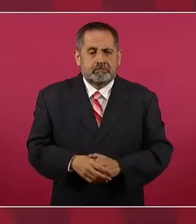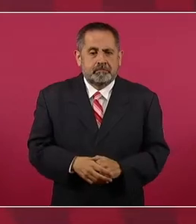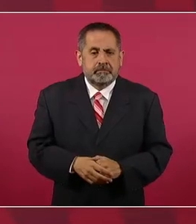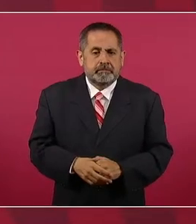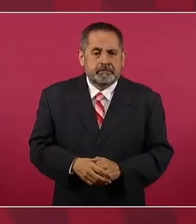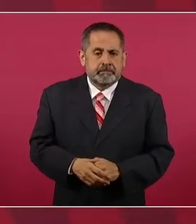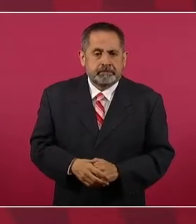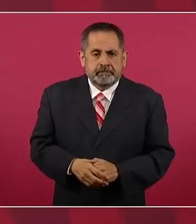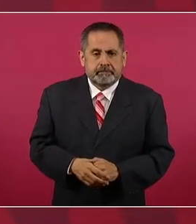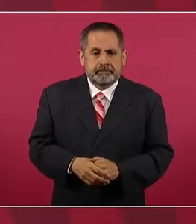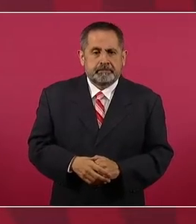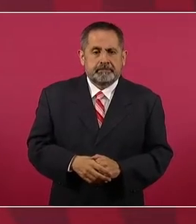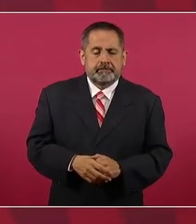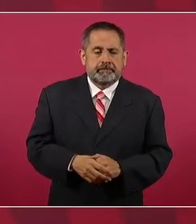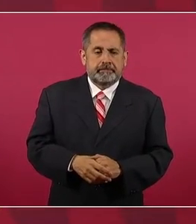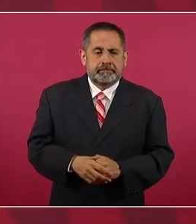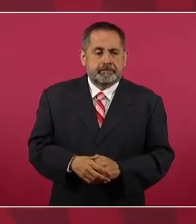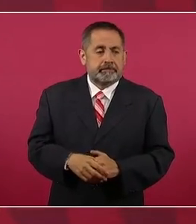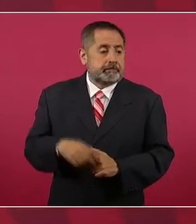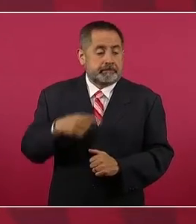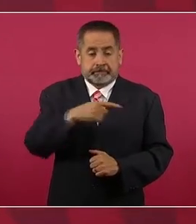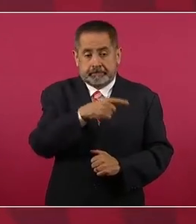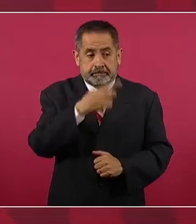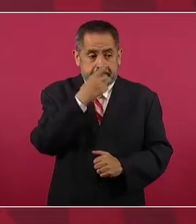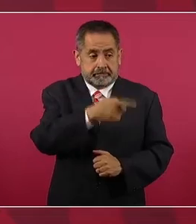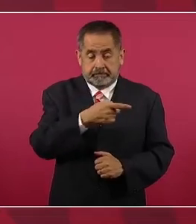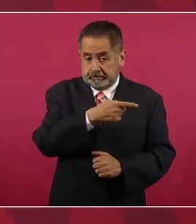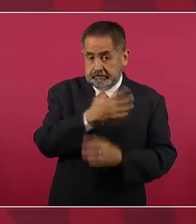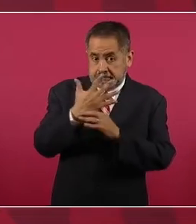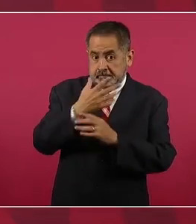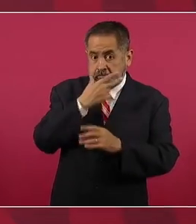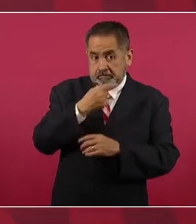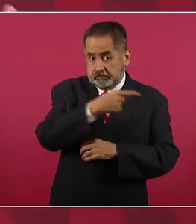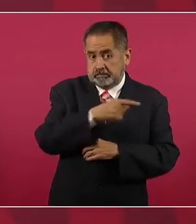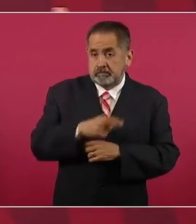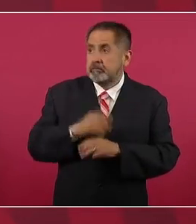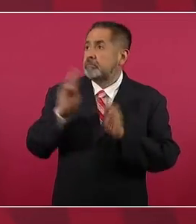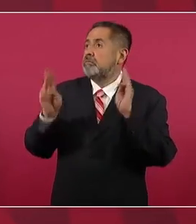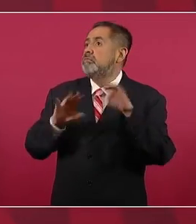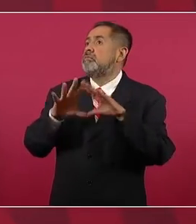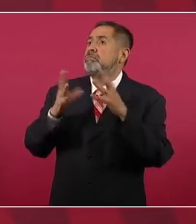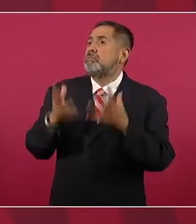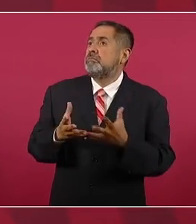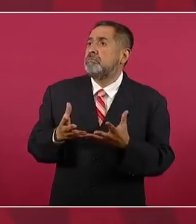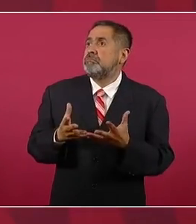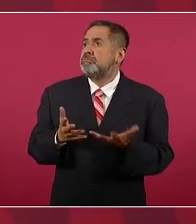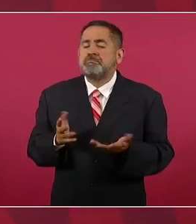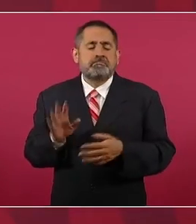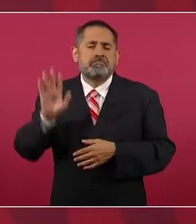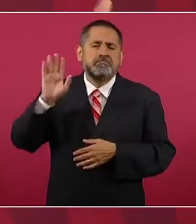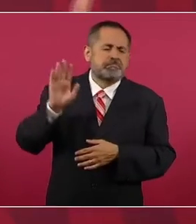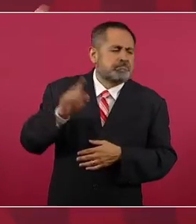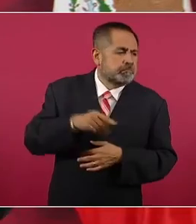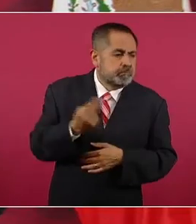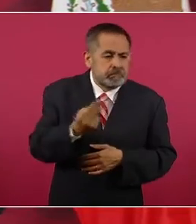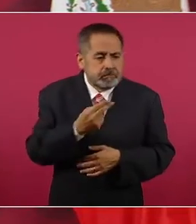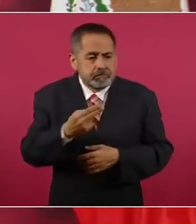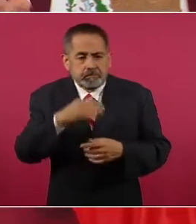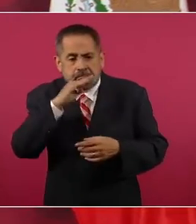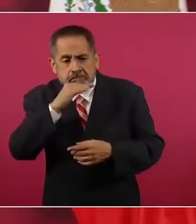Decía que en un mundo globalizado, si hacía falta maíz o